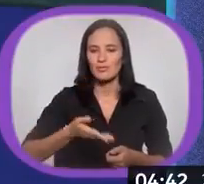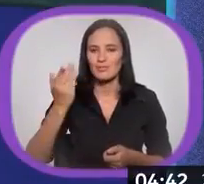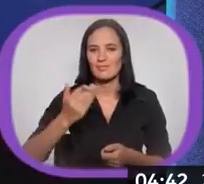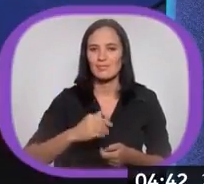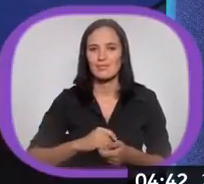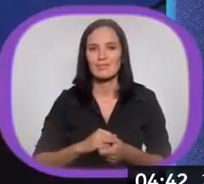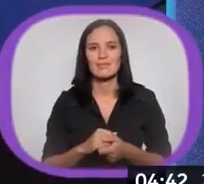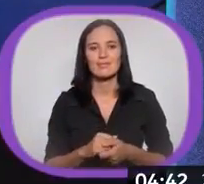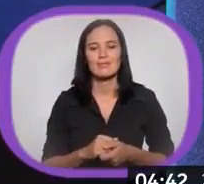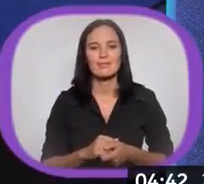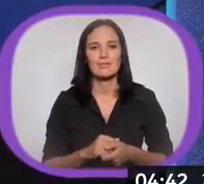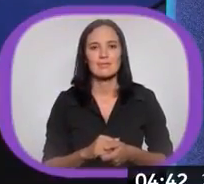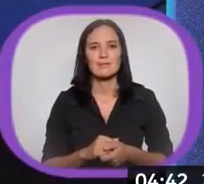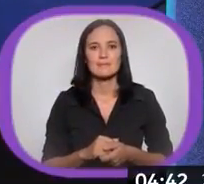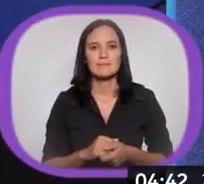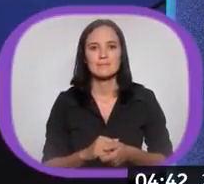Tonto.